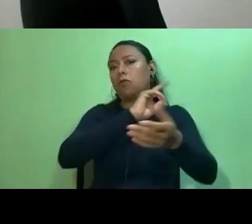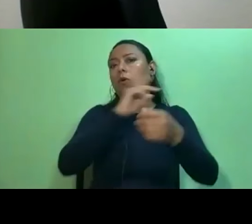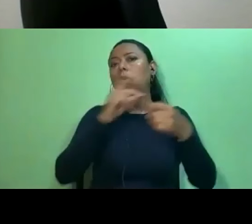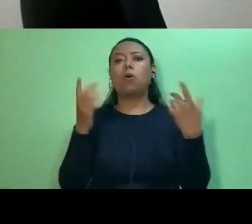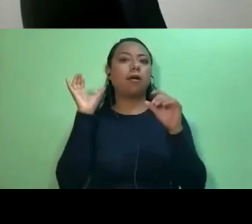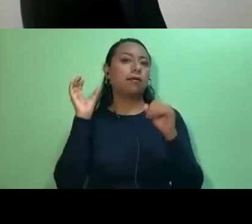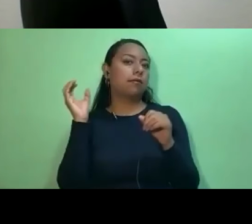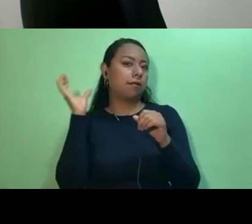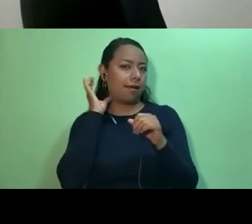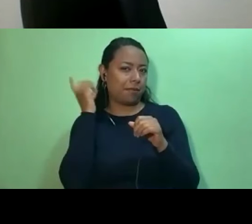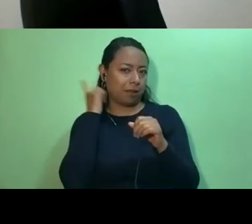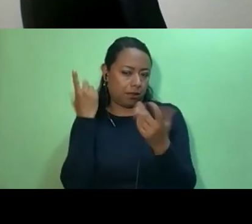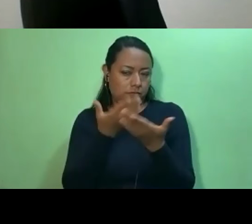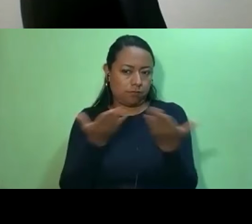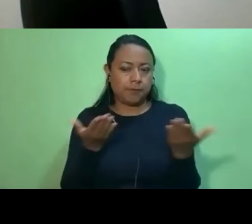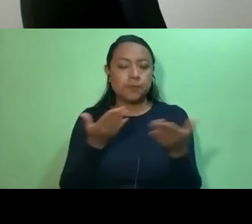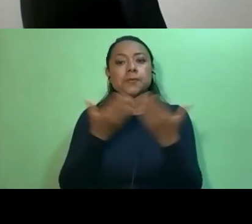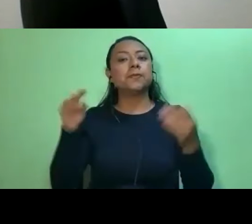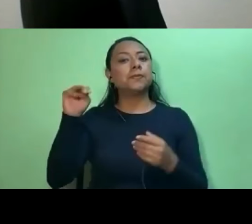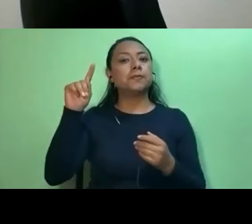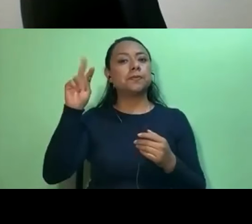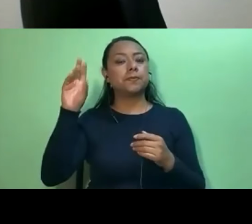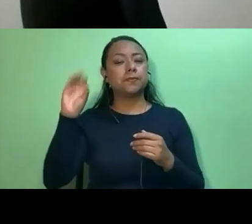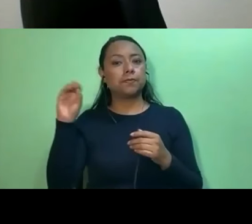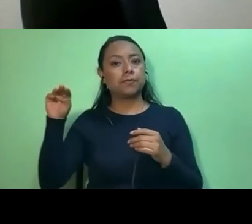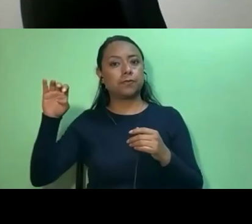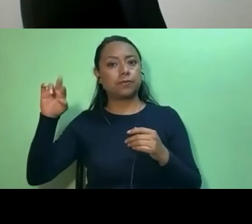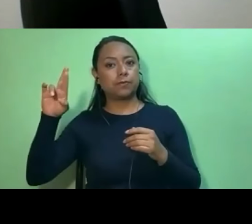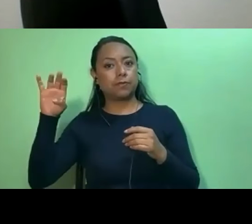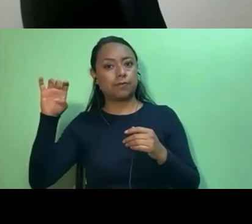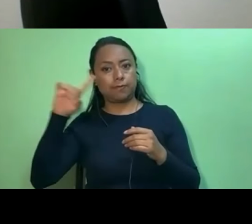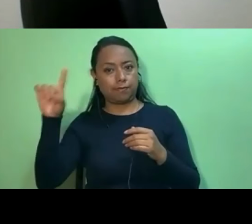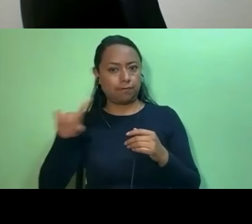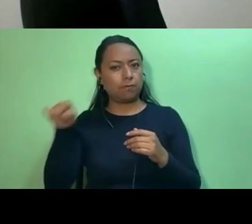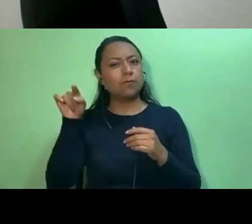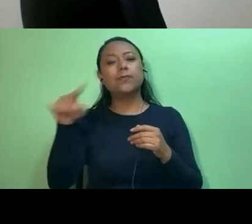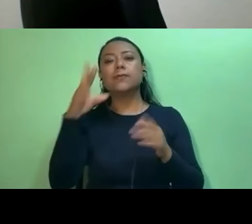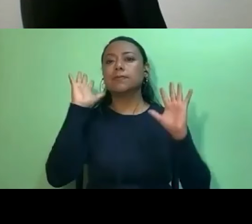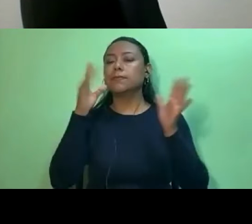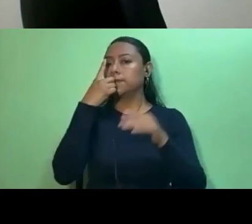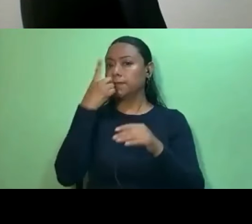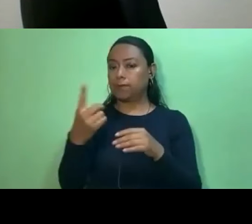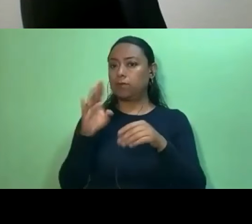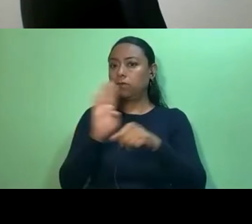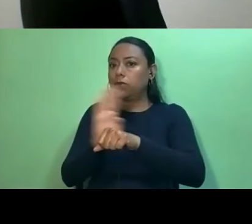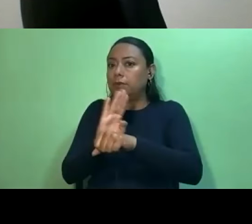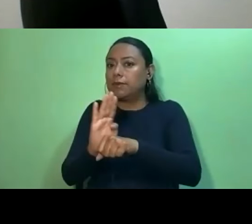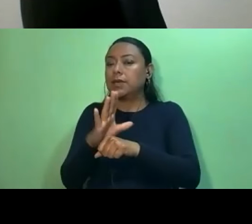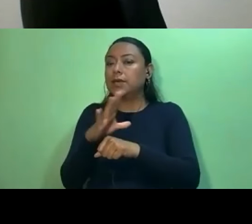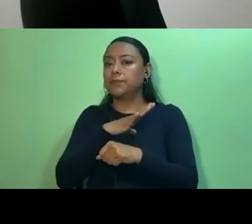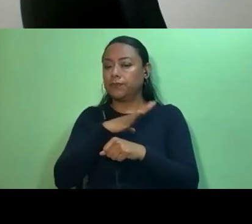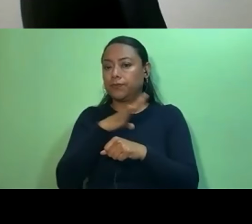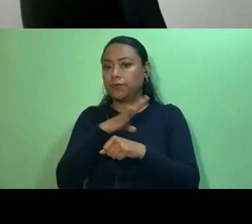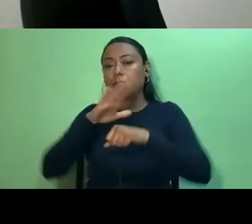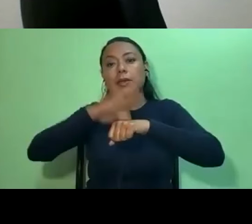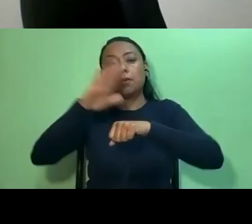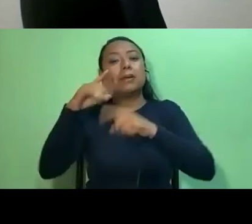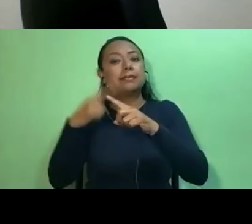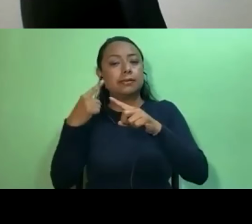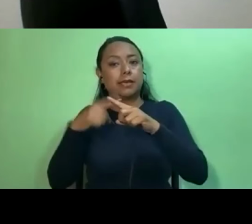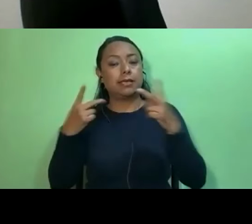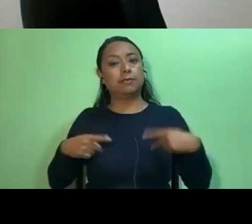Maestro Meraz, ha hecho usted mención de los beneficios que se pueden tener principalmente ante todas las capitalinas y